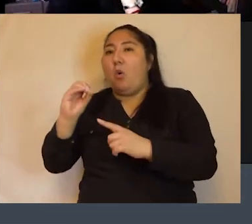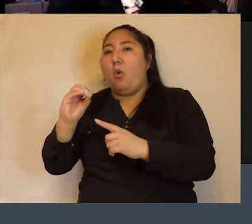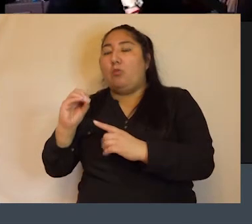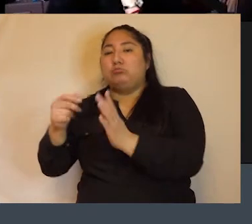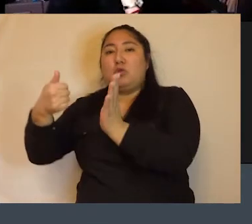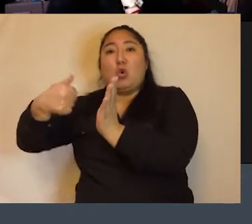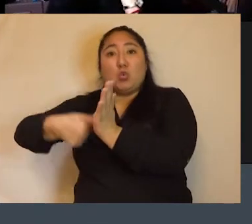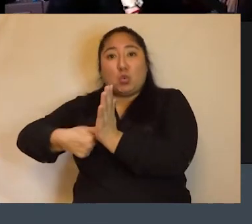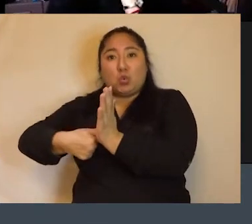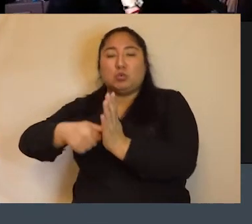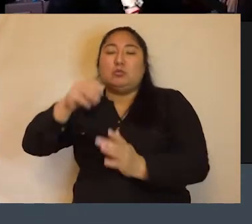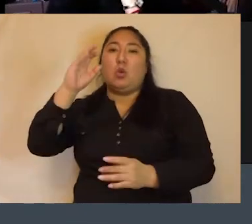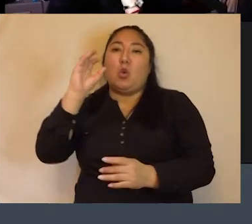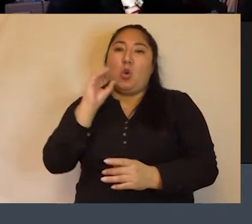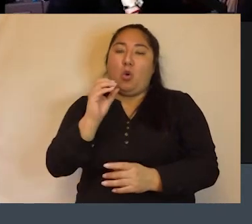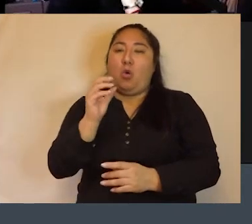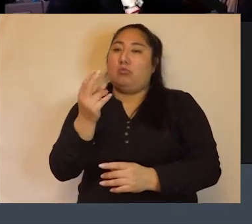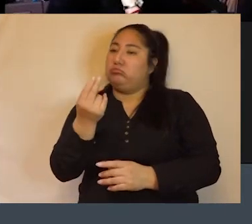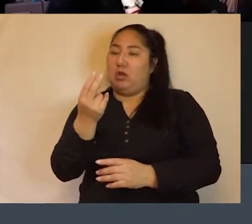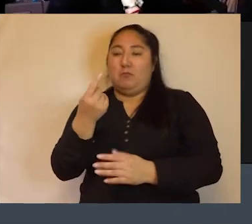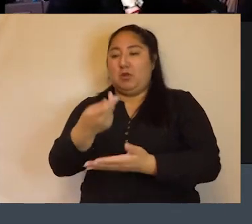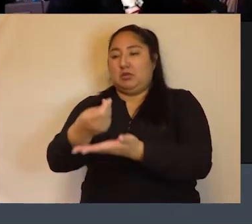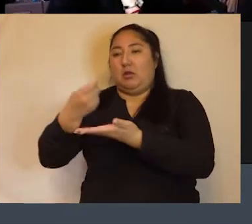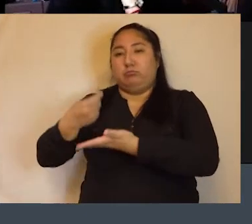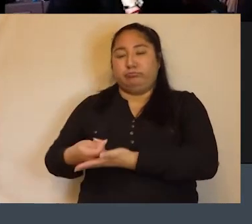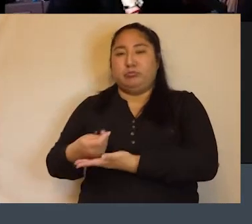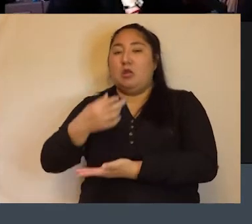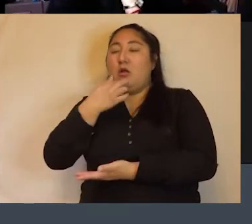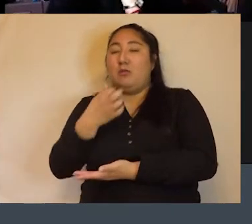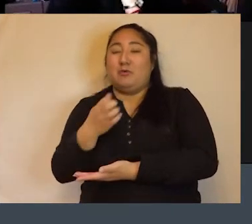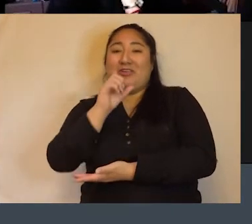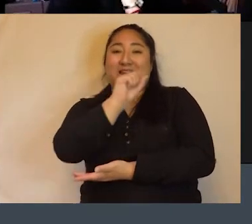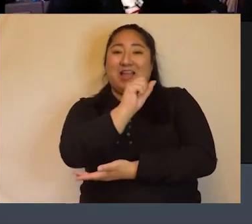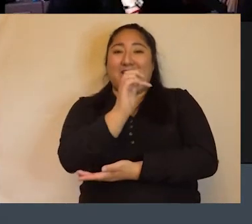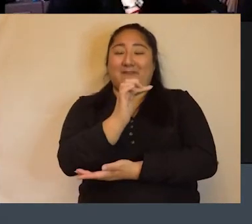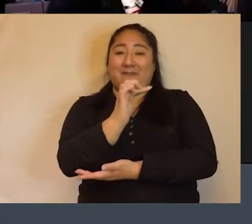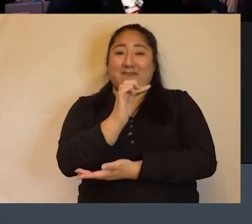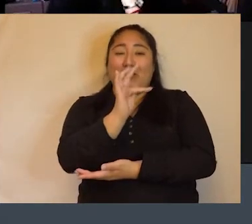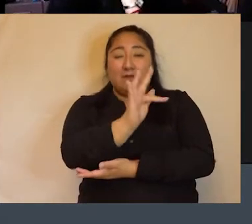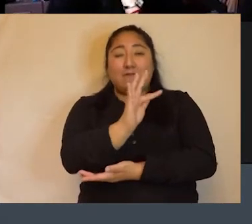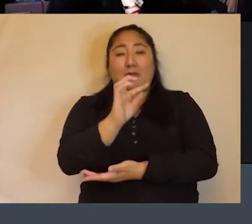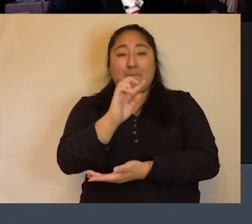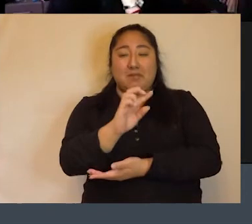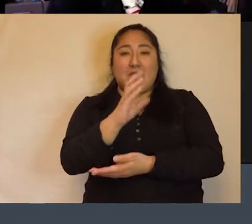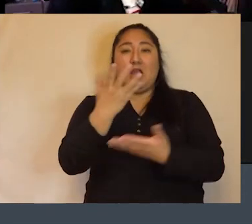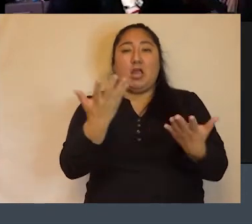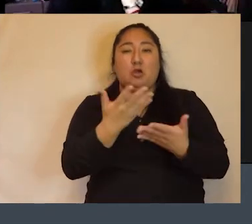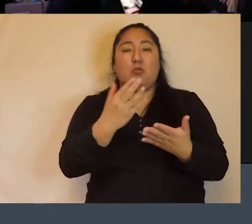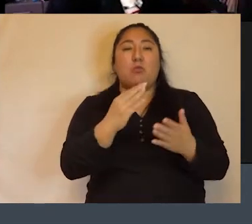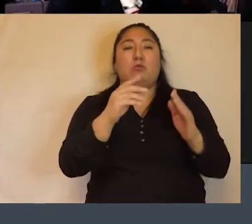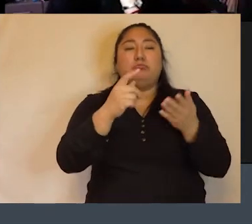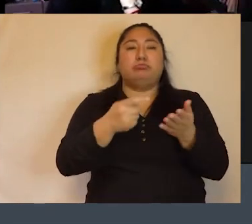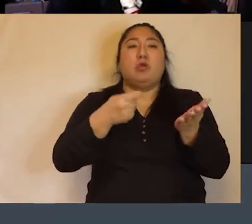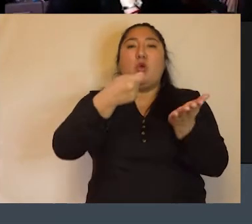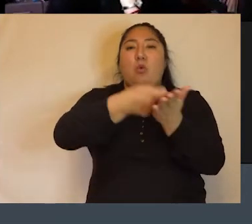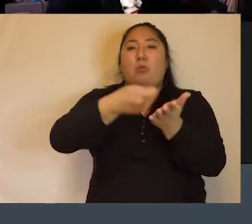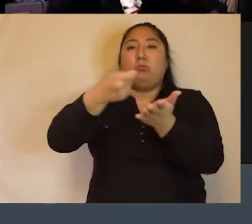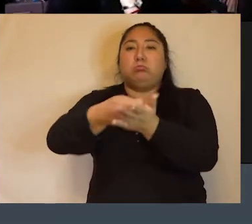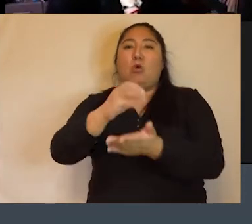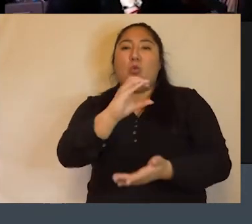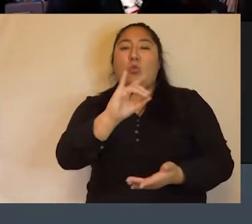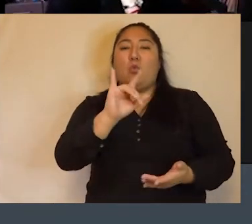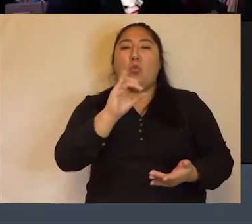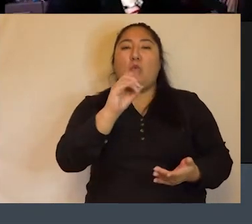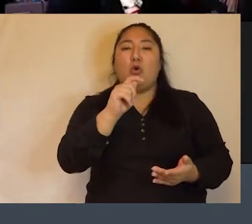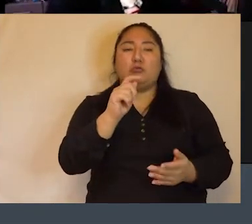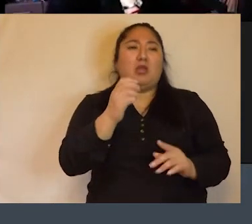¿Y por qué razón? Porque lo que se pone en una AFP tiene valor cuota. Por lo